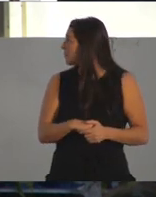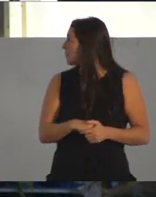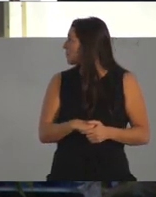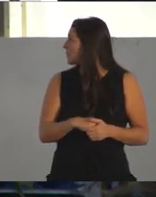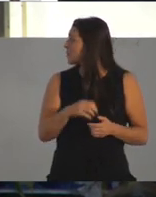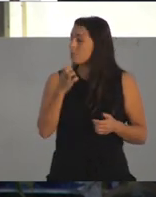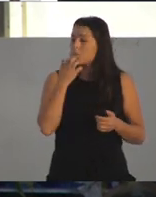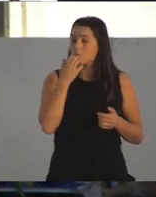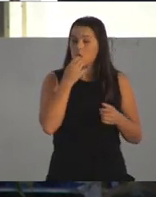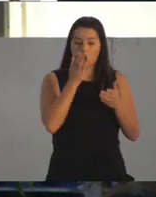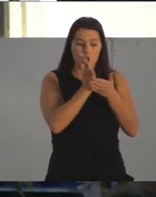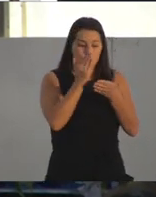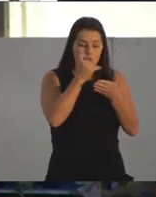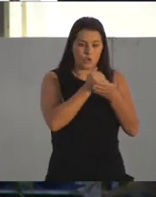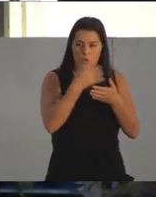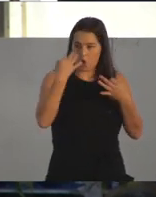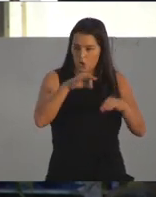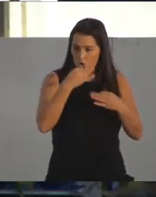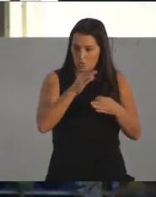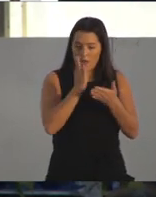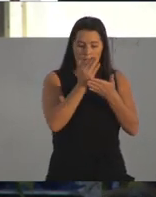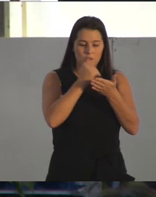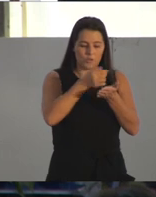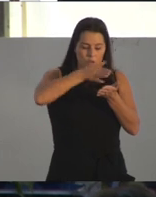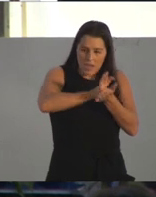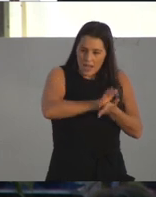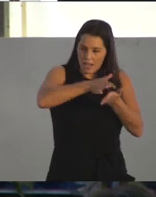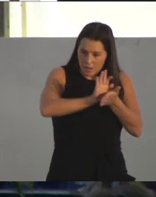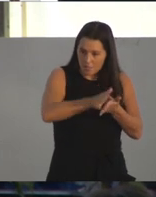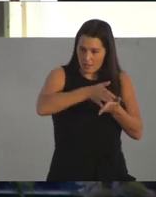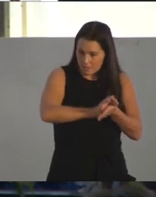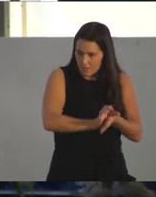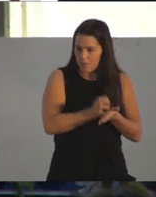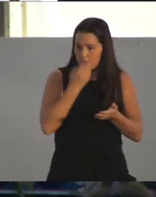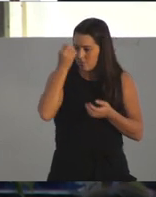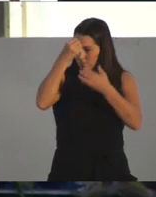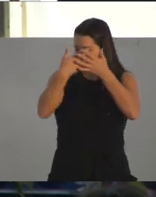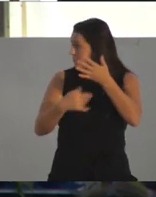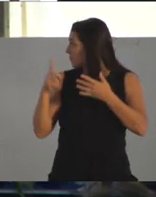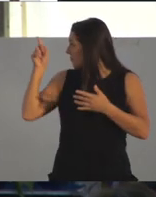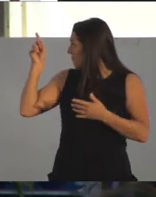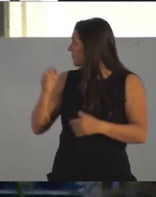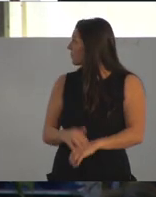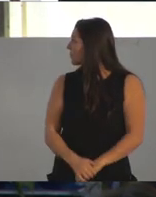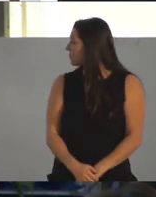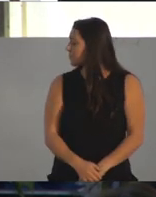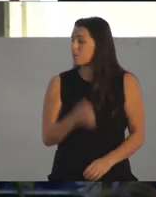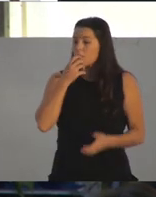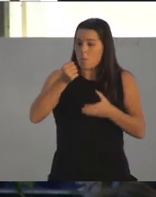pequeño, el aplastado y el triturado puré. Vamos a profundizar un poquito más. El